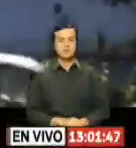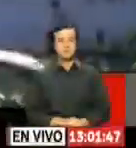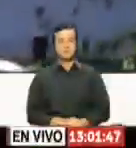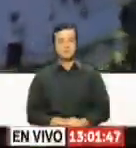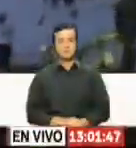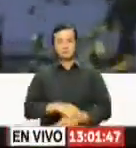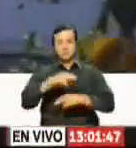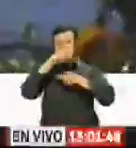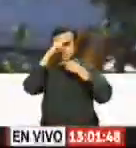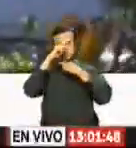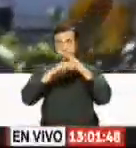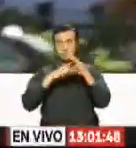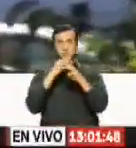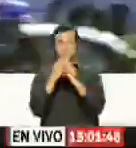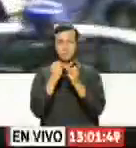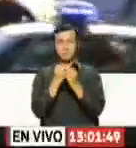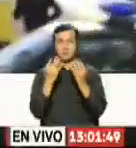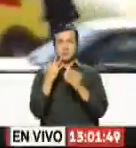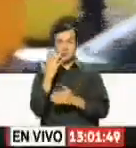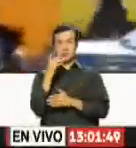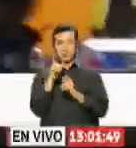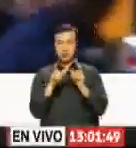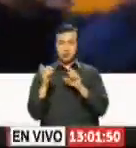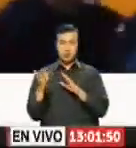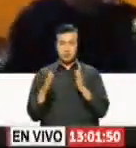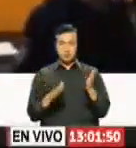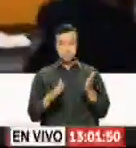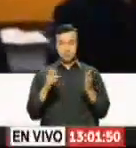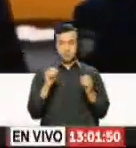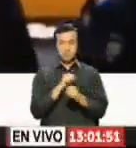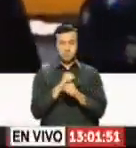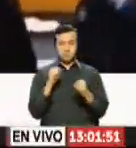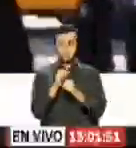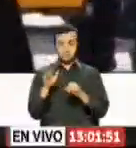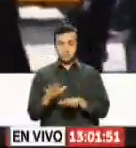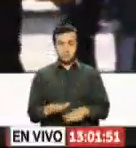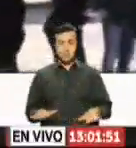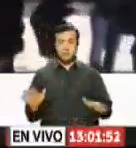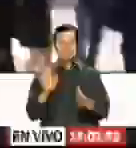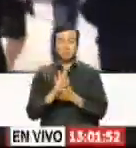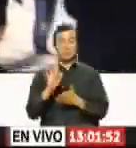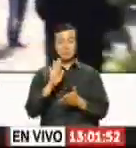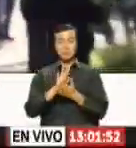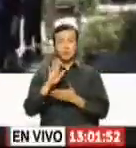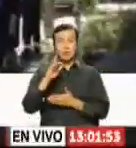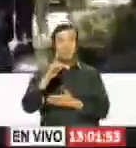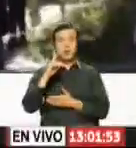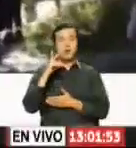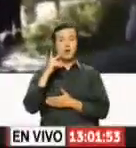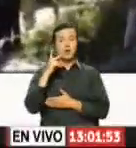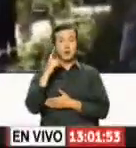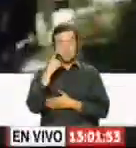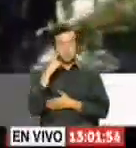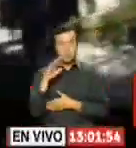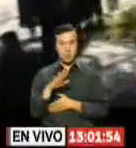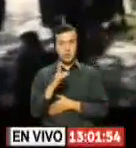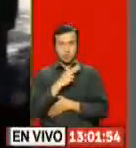En las noticias del mundo, más de 15 muertos deja un tiroteo y explosión en la Escuela Politécnica de Kerch, en Crimea.